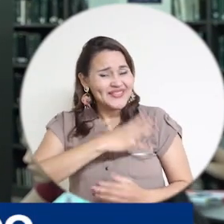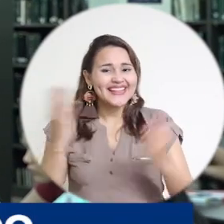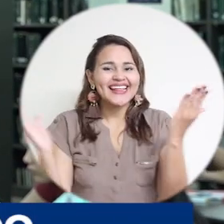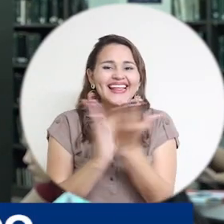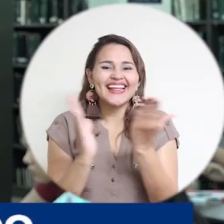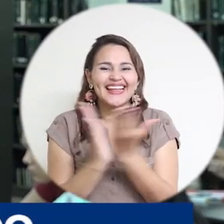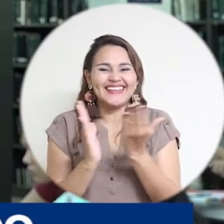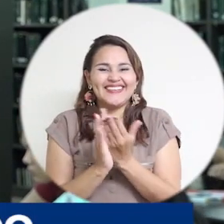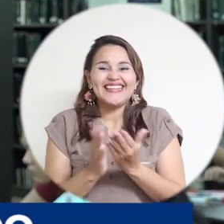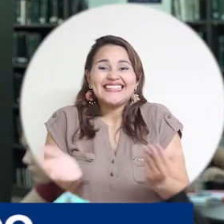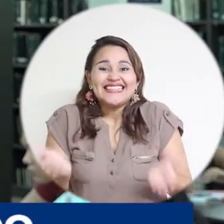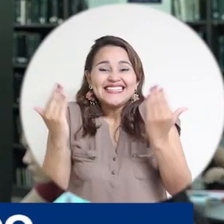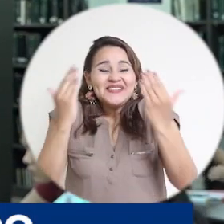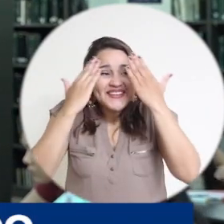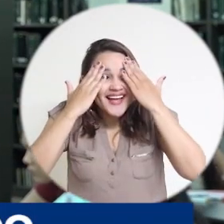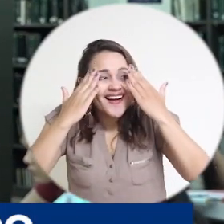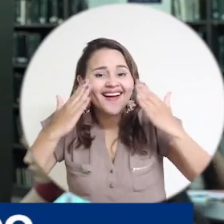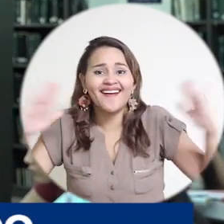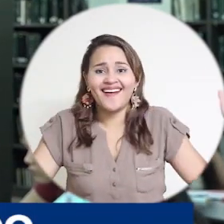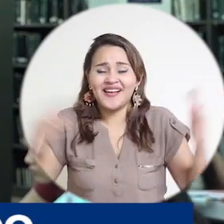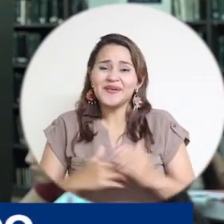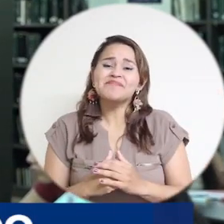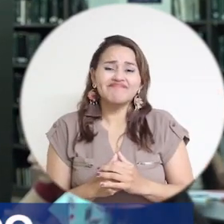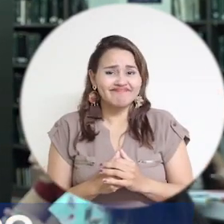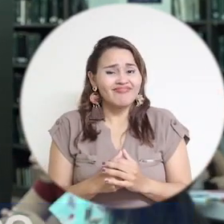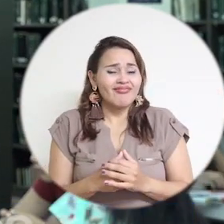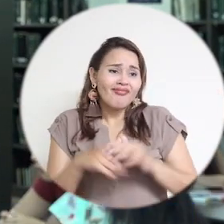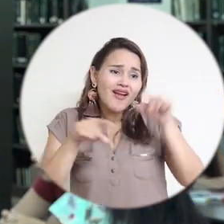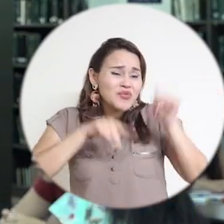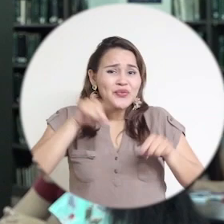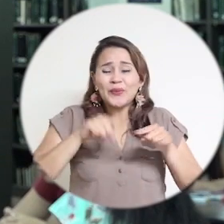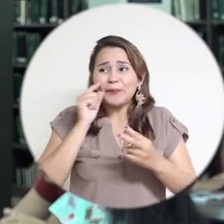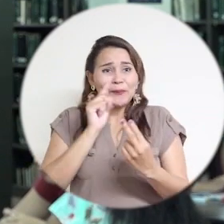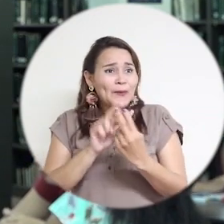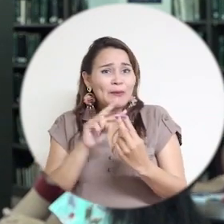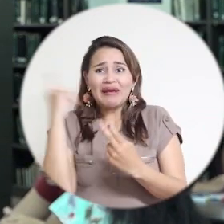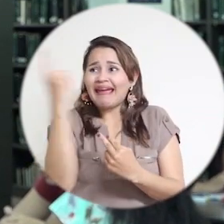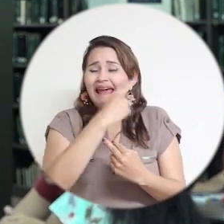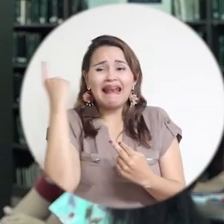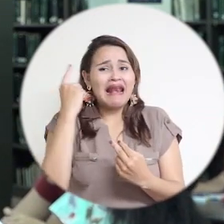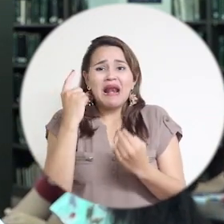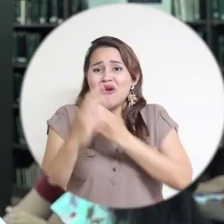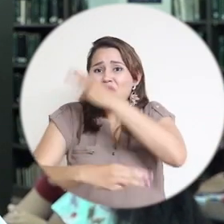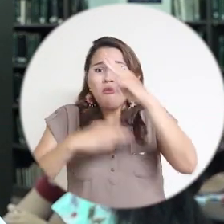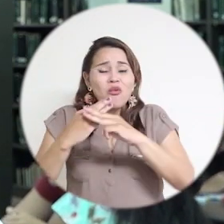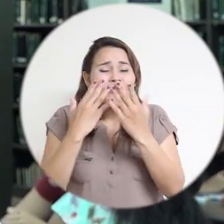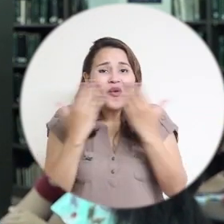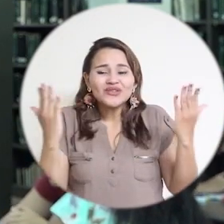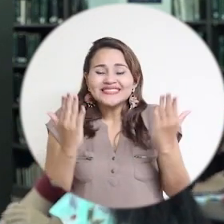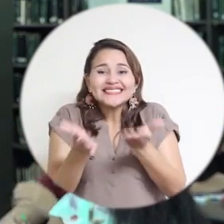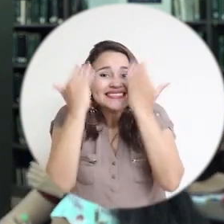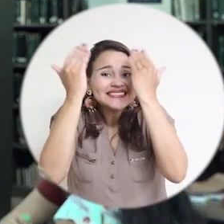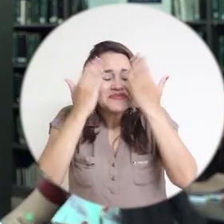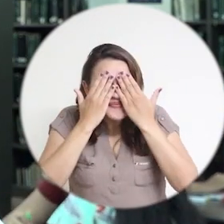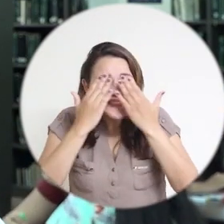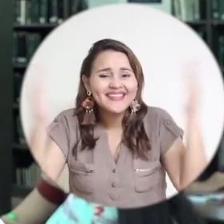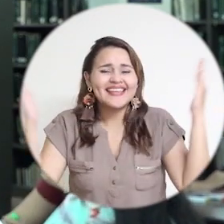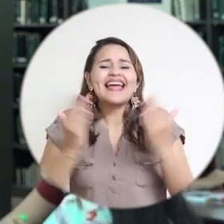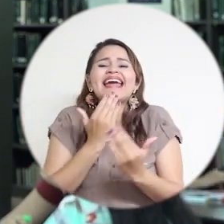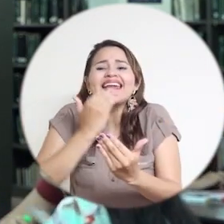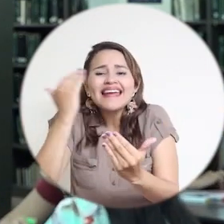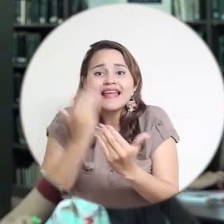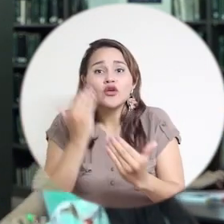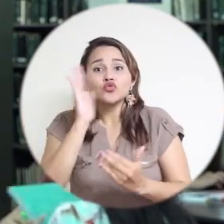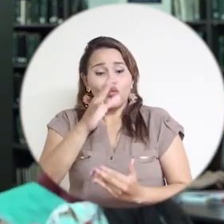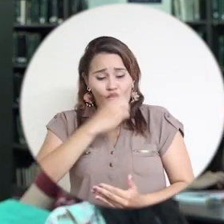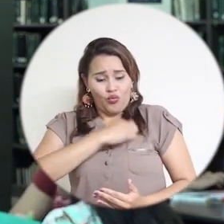seguir descubriendo cosas que existen en el mundo que muchas veces no lo conocemos, y esa es una gran oportunidad